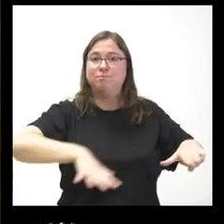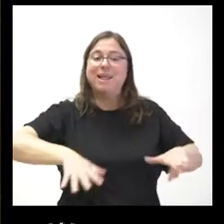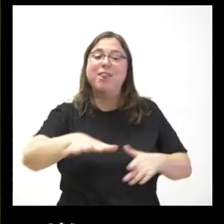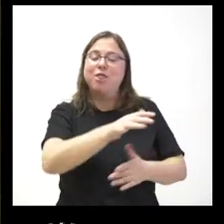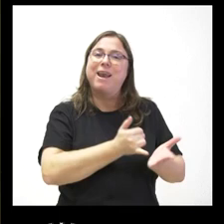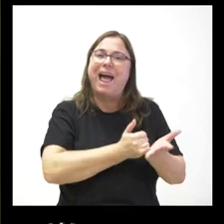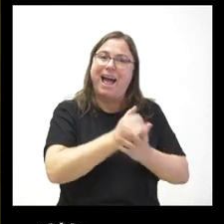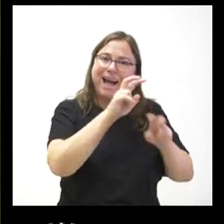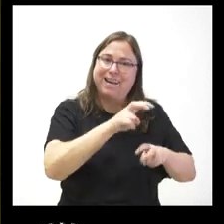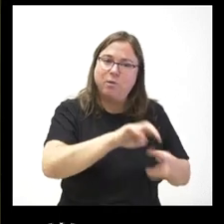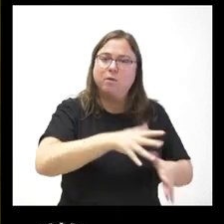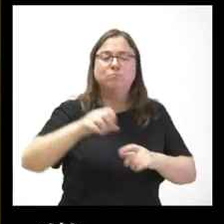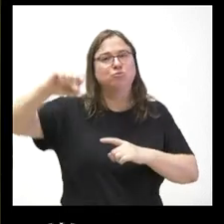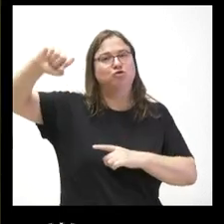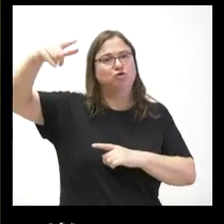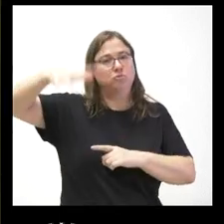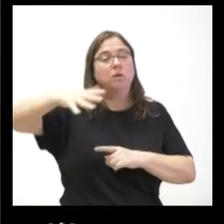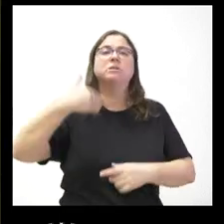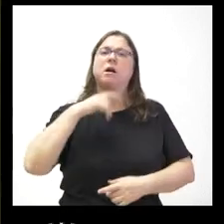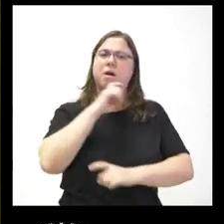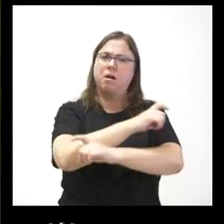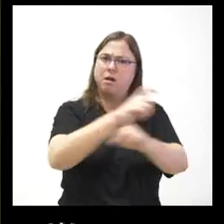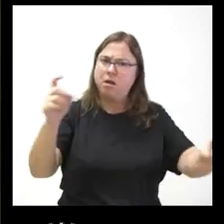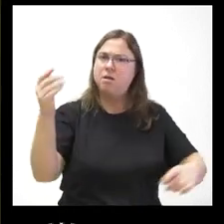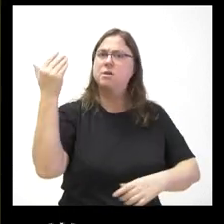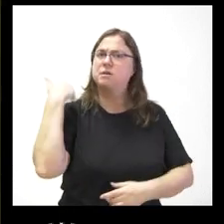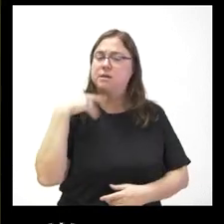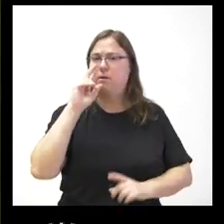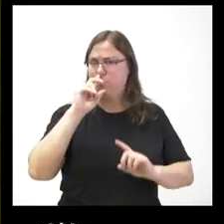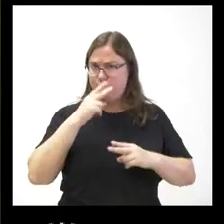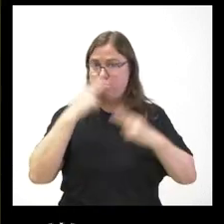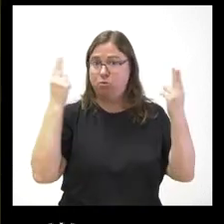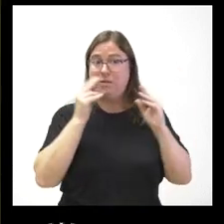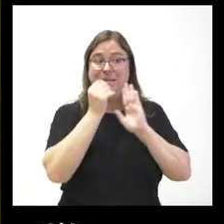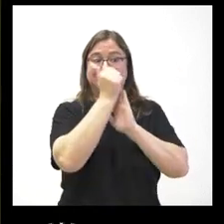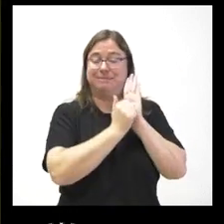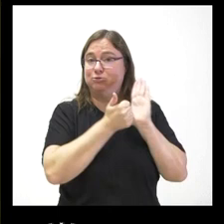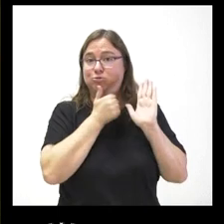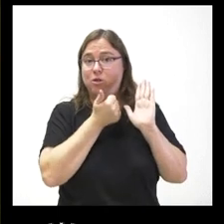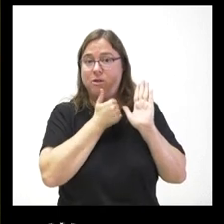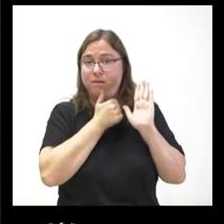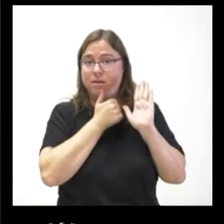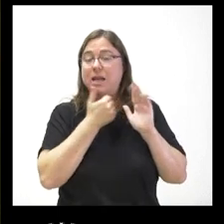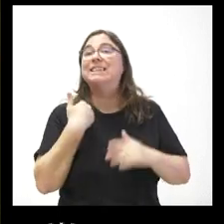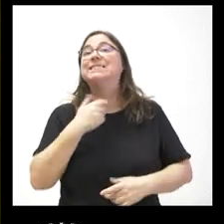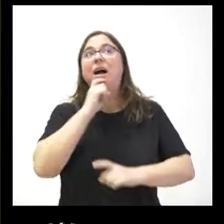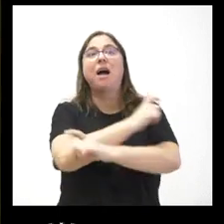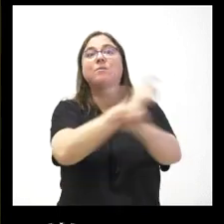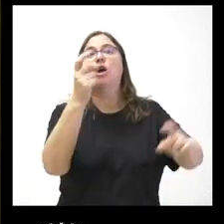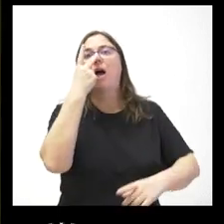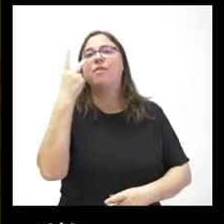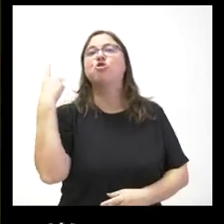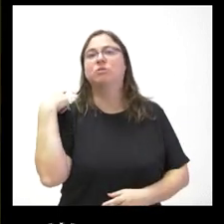agrícolas es algo que ya se había anunciado públicamente pero no se ha articulado aún que hayamos visto eh hace dos años entonces